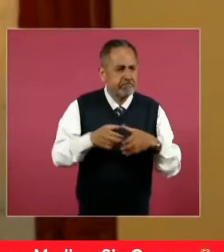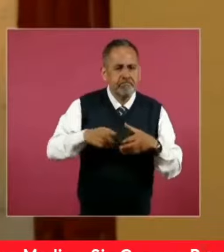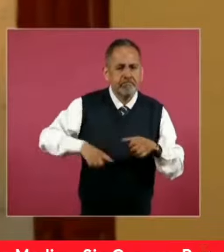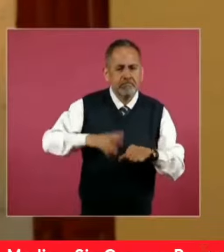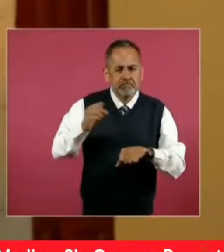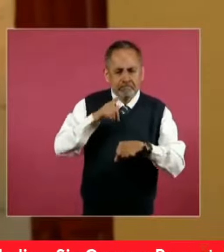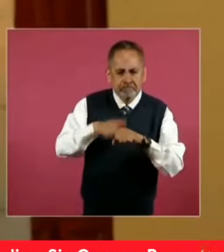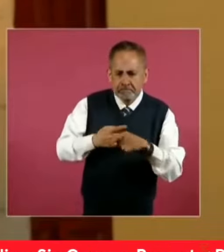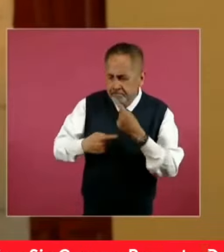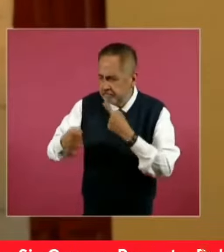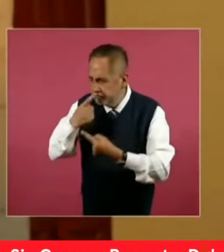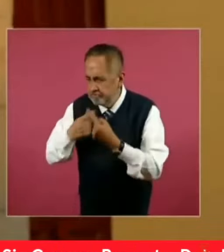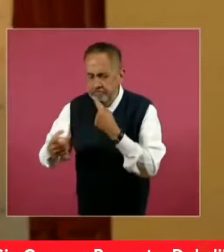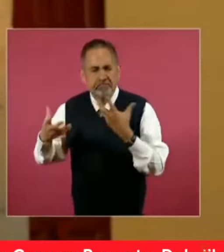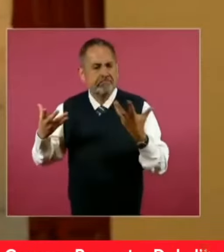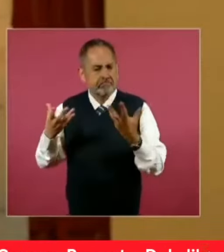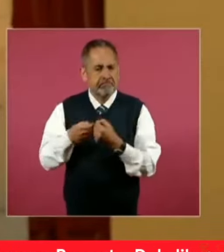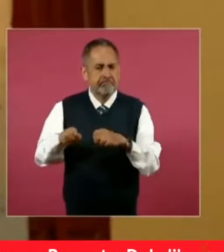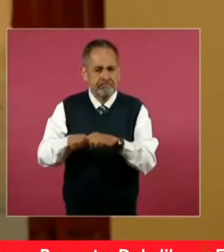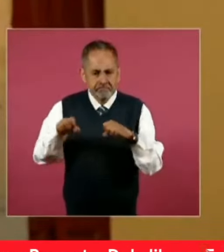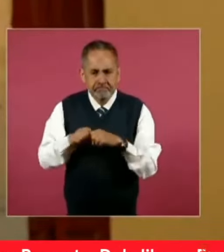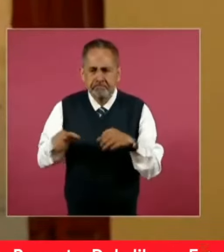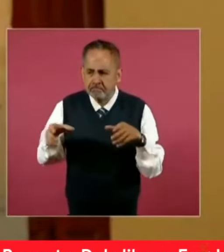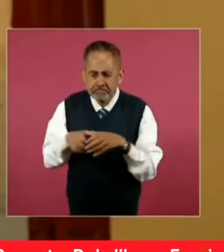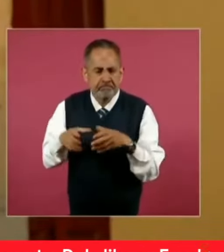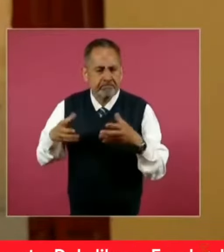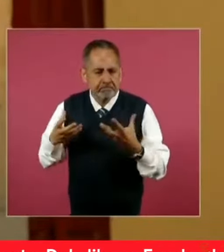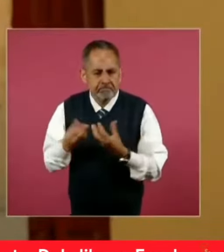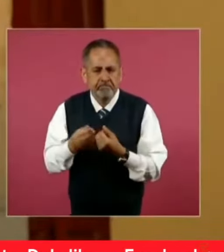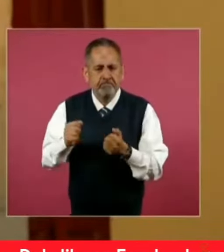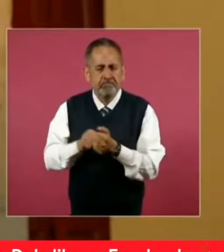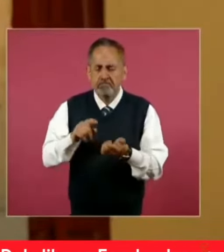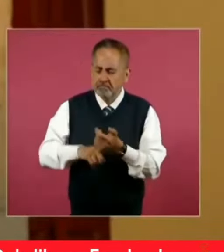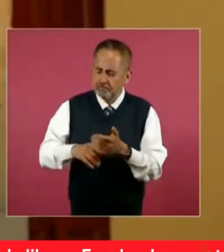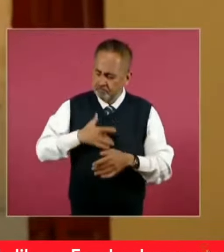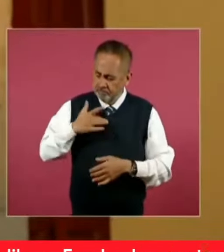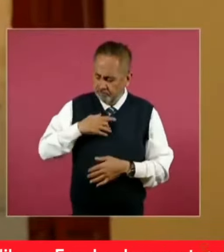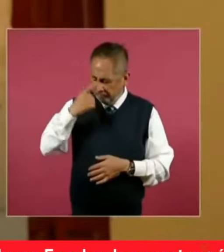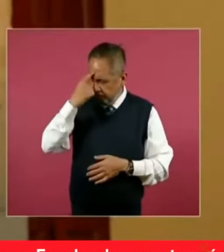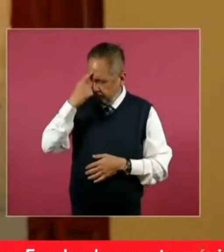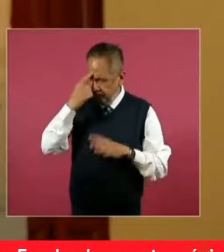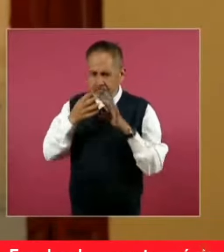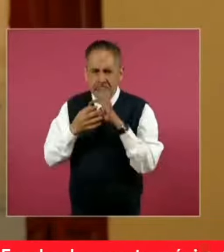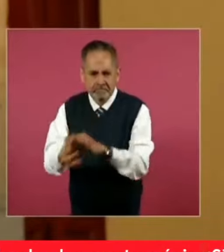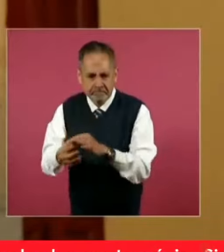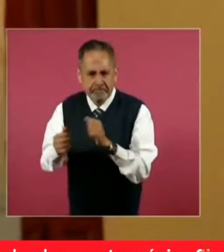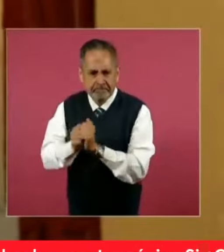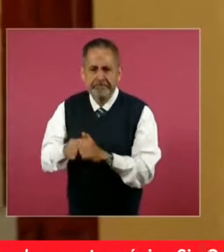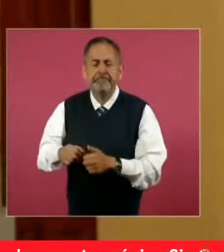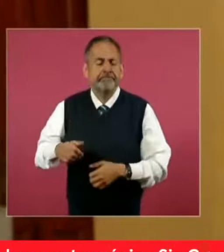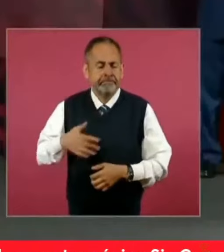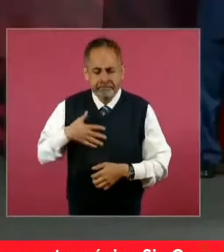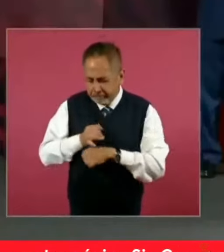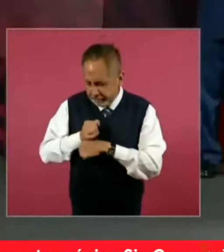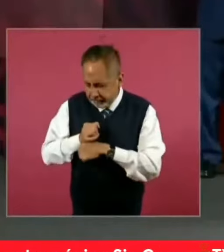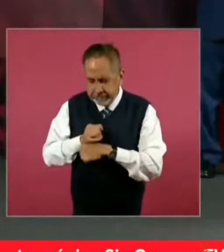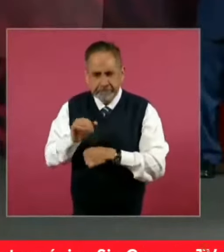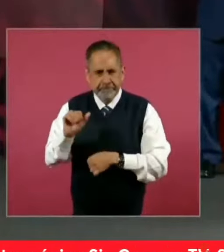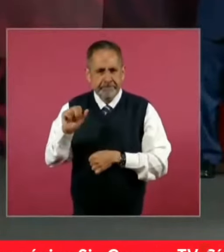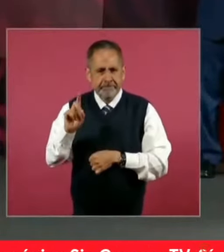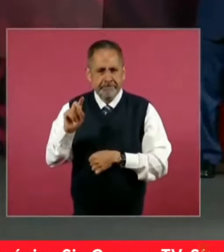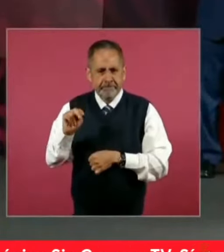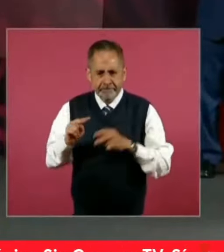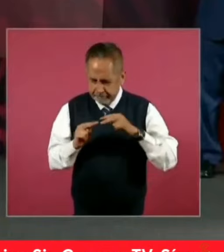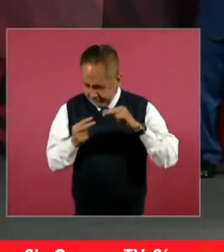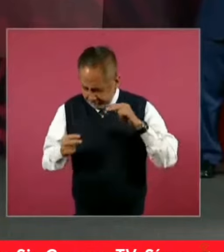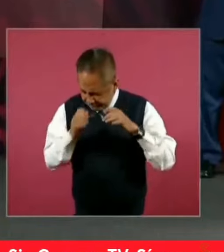federal, que hemos trabajado como equipo, que hemos trabajado juntos con ciencia, con la ciencia de la mano, porque estamos haciendo análisis de ADN,